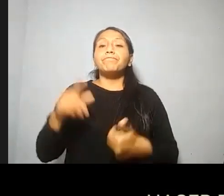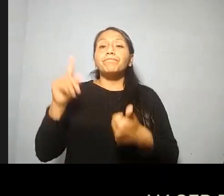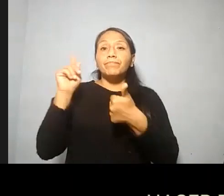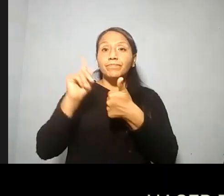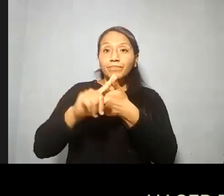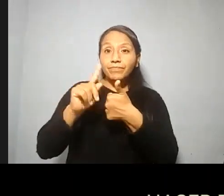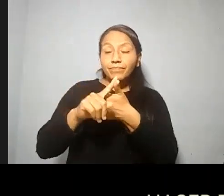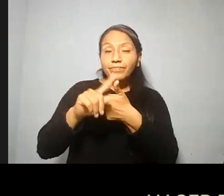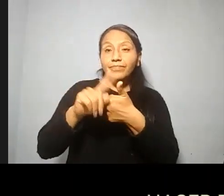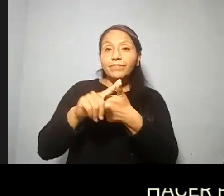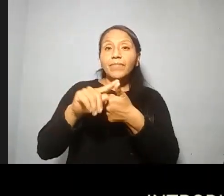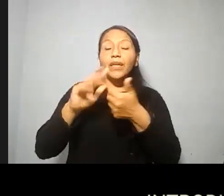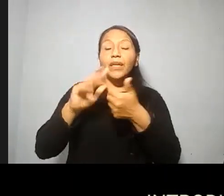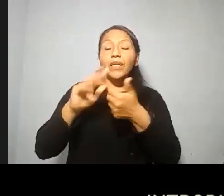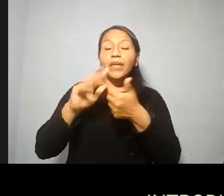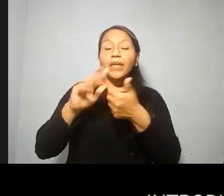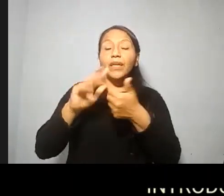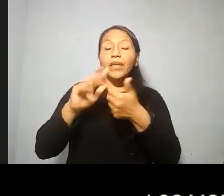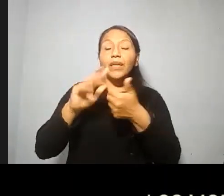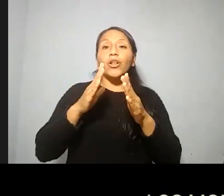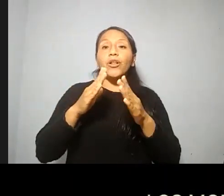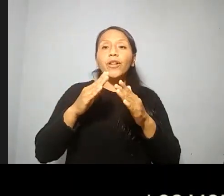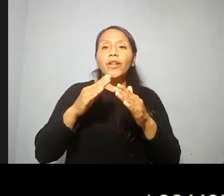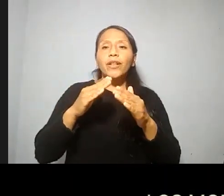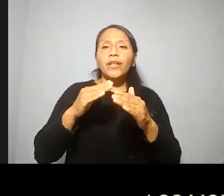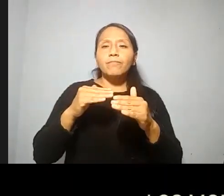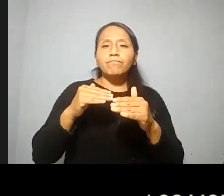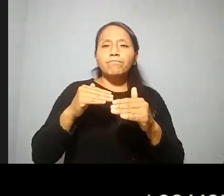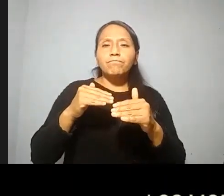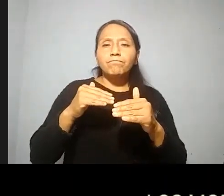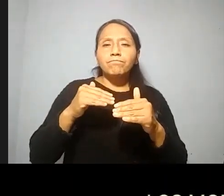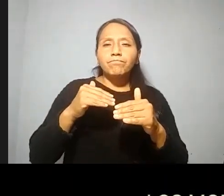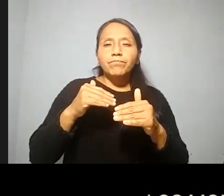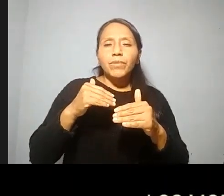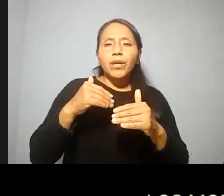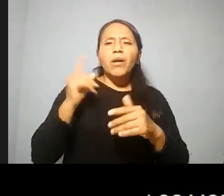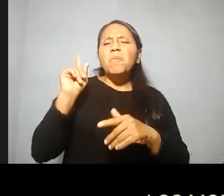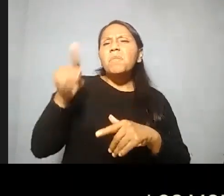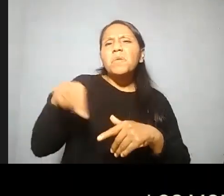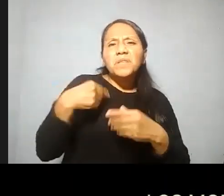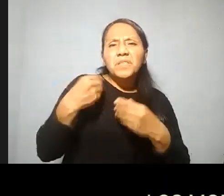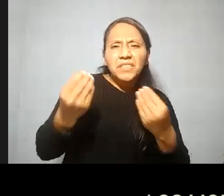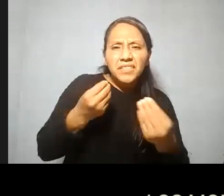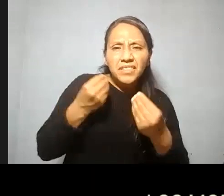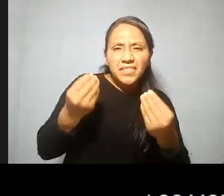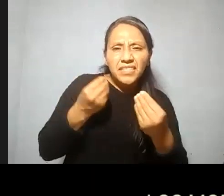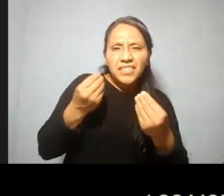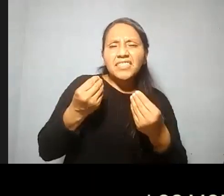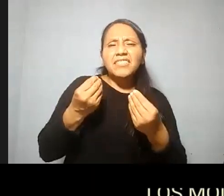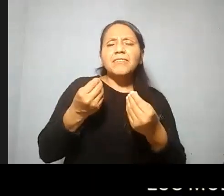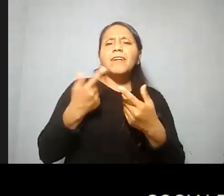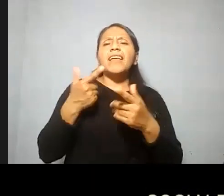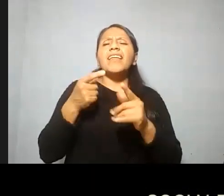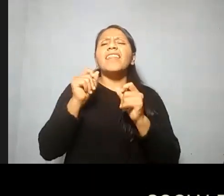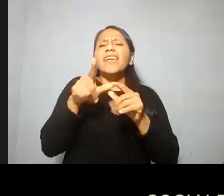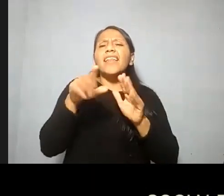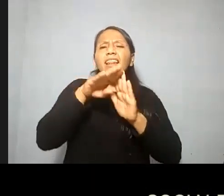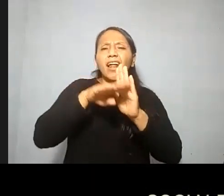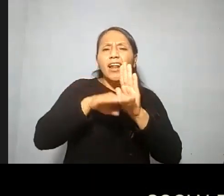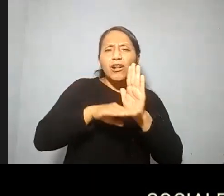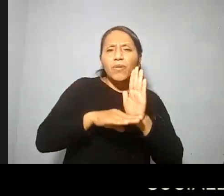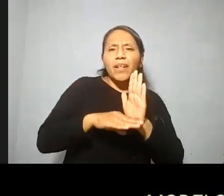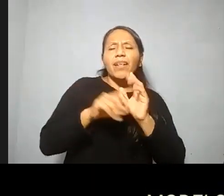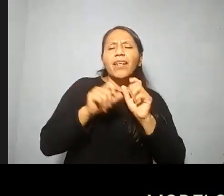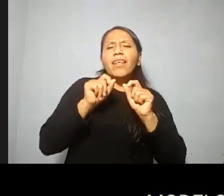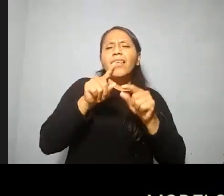el modelo de prescindencia, que habla básicamente de que las características esenciales del